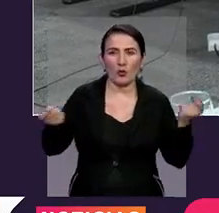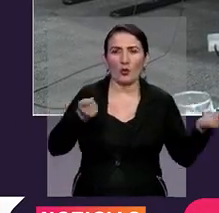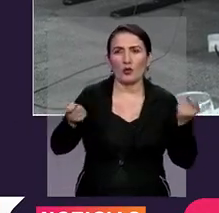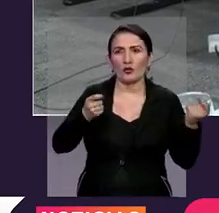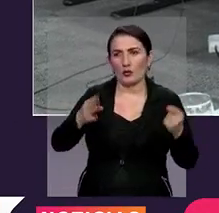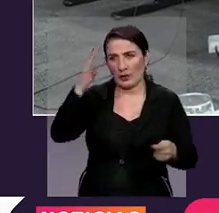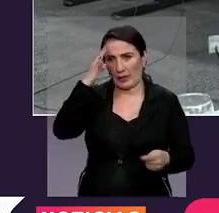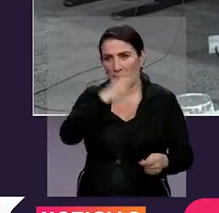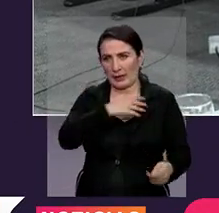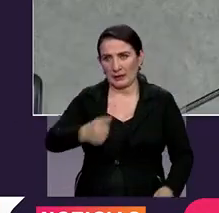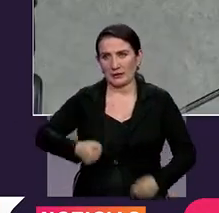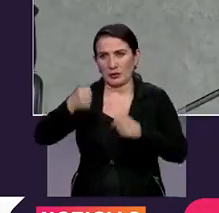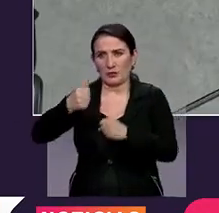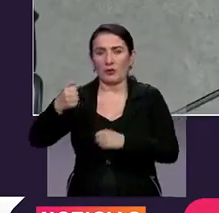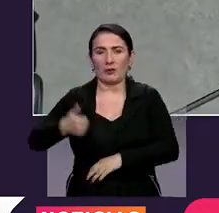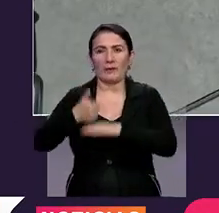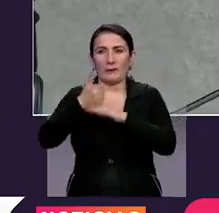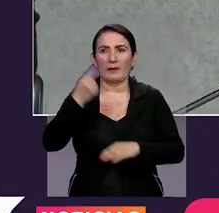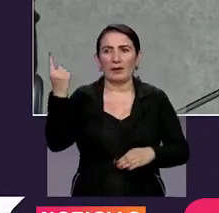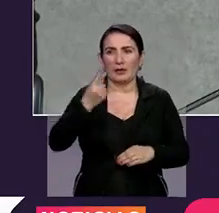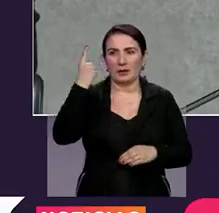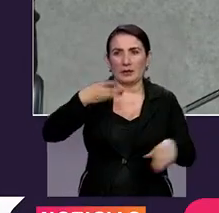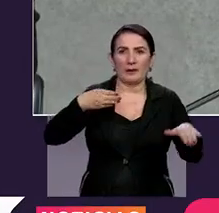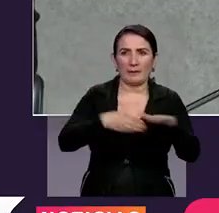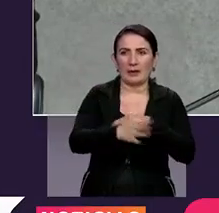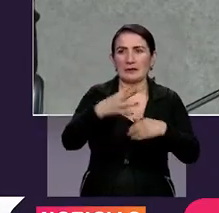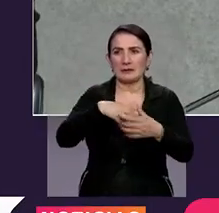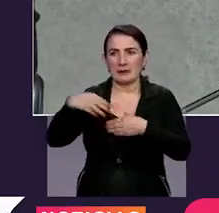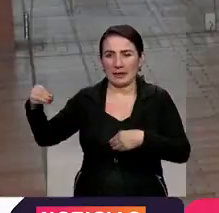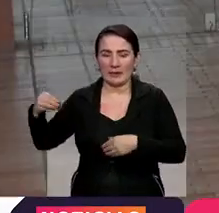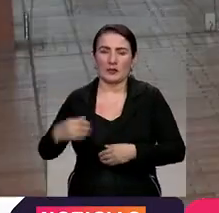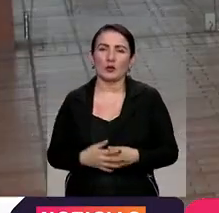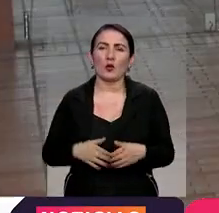Ejército Nacional tanto a las entradas y salidas de la capital del país.